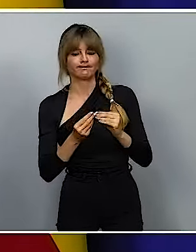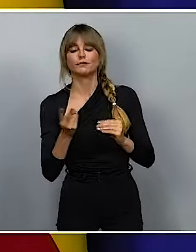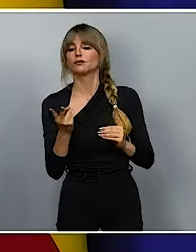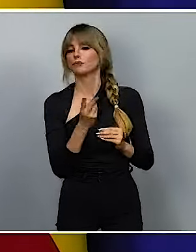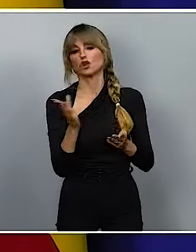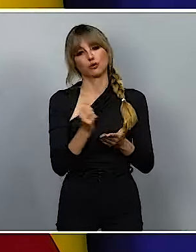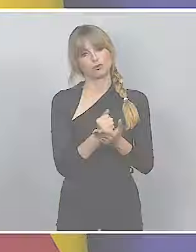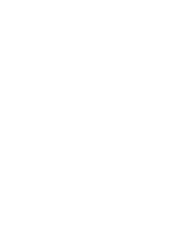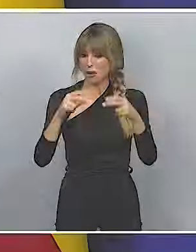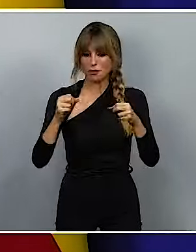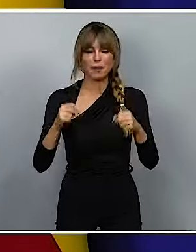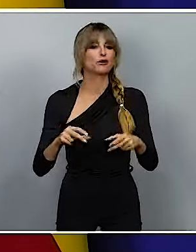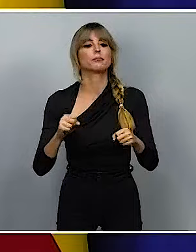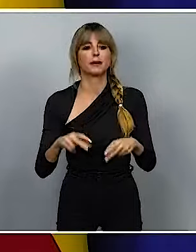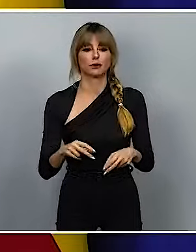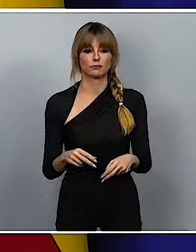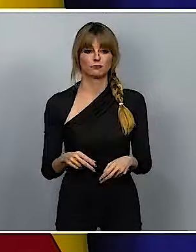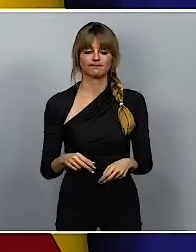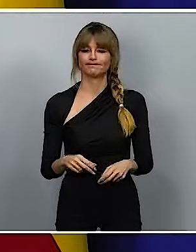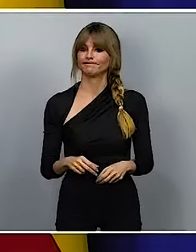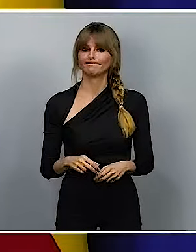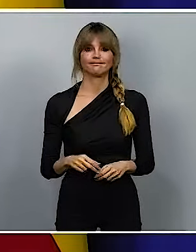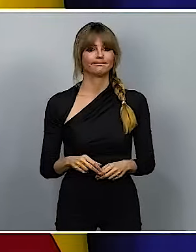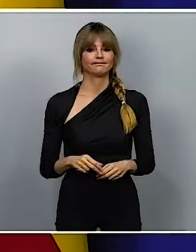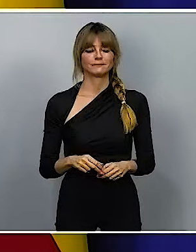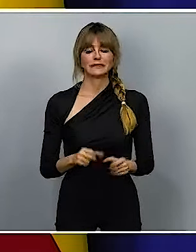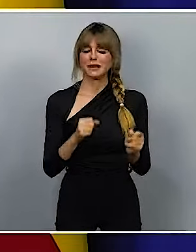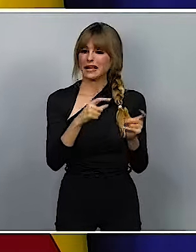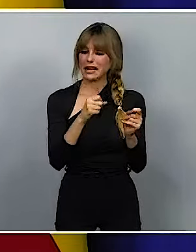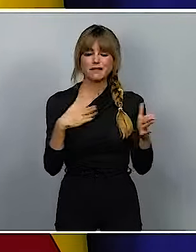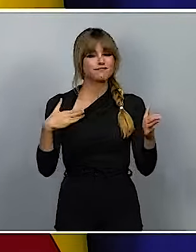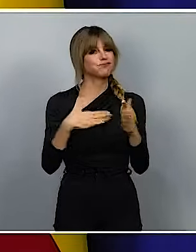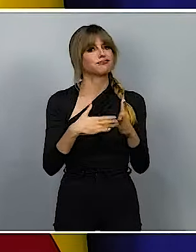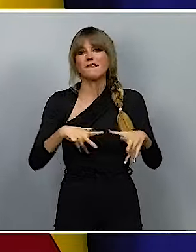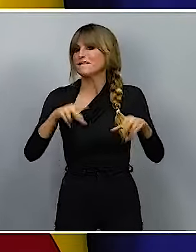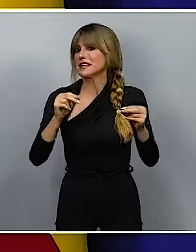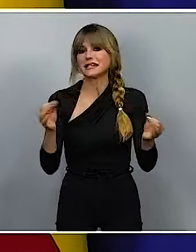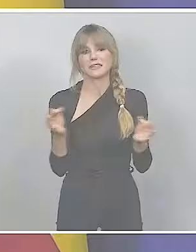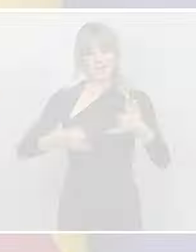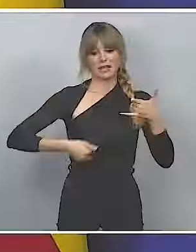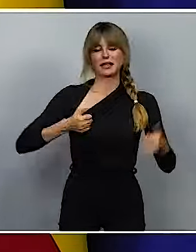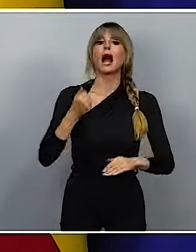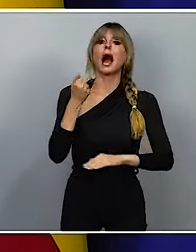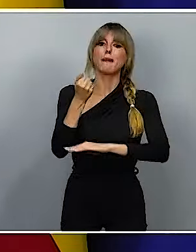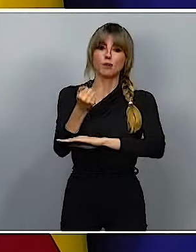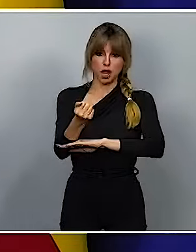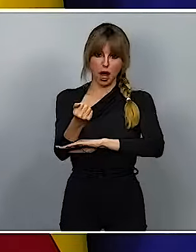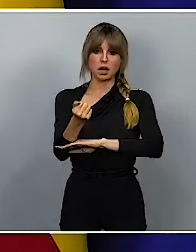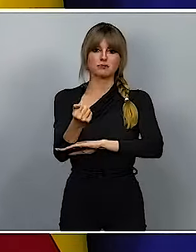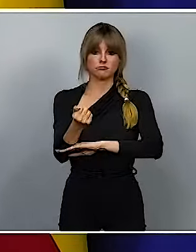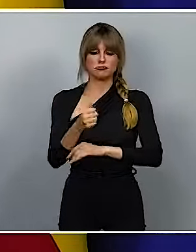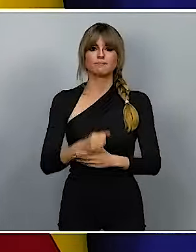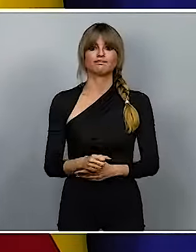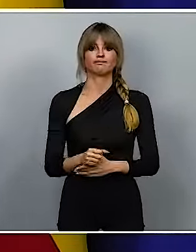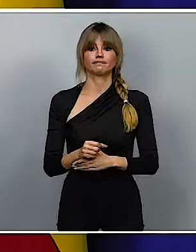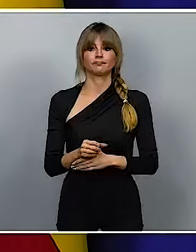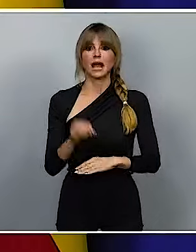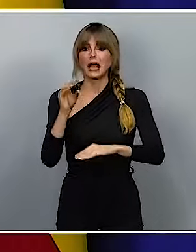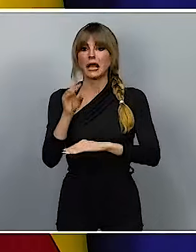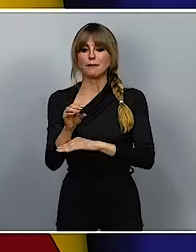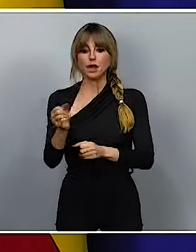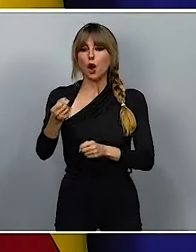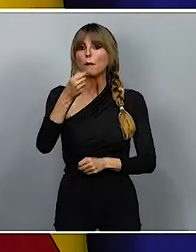fin al conflicto hay que parar de una vez las armas y hay que dejar espacio para la diplomacia y estamos preparando un envío urgente de